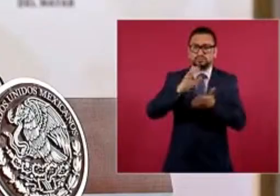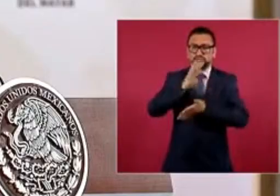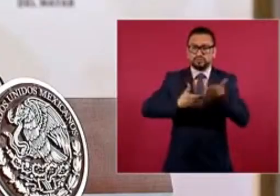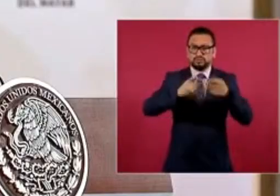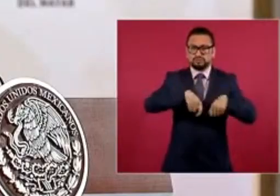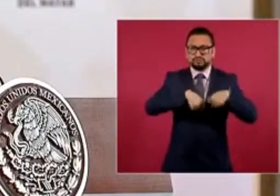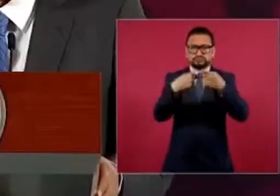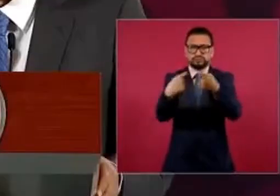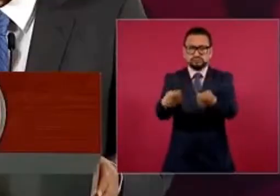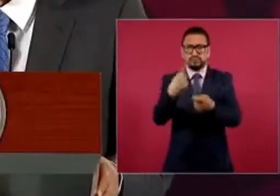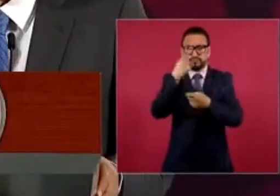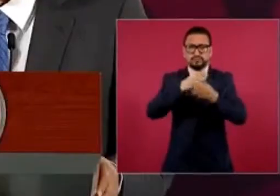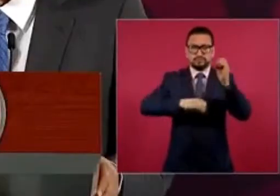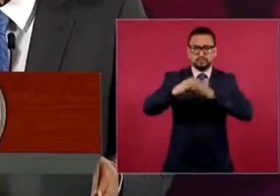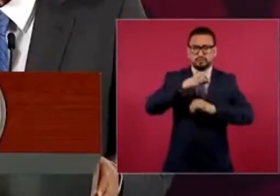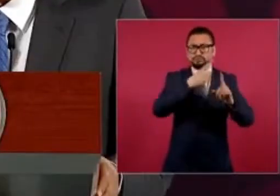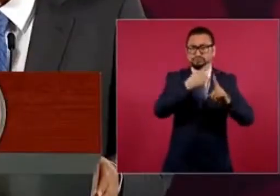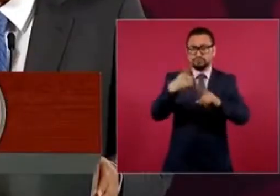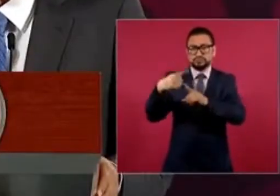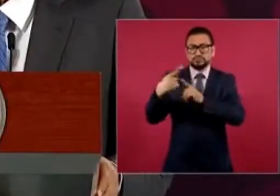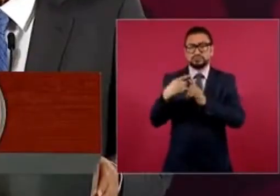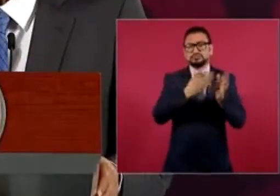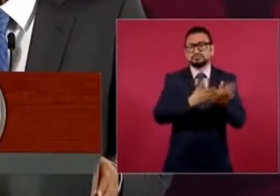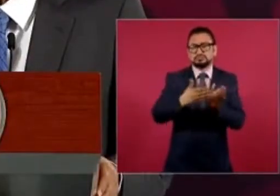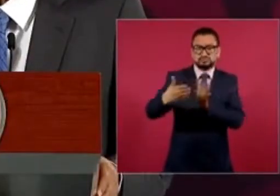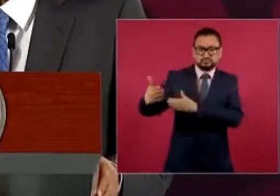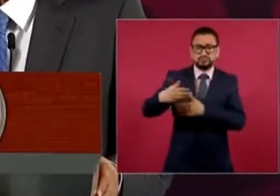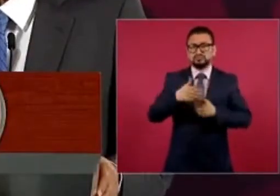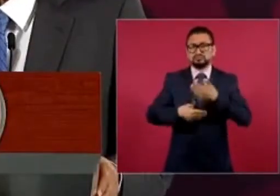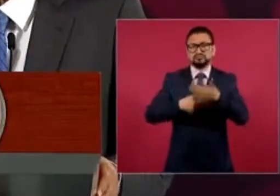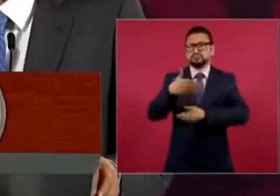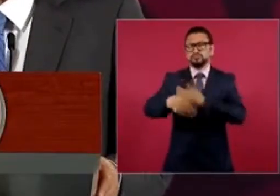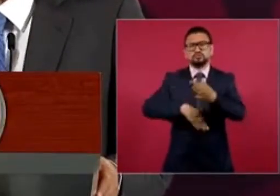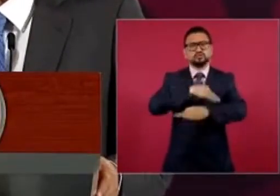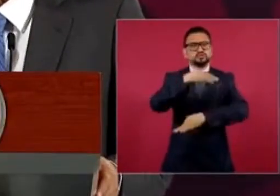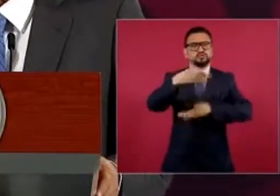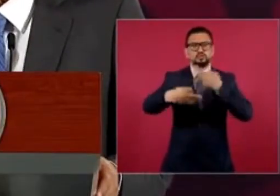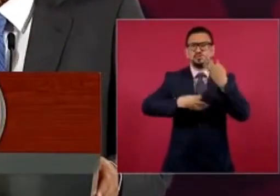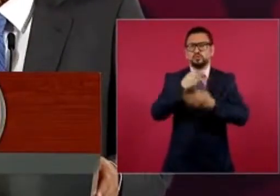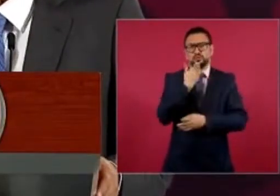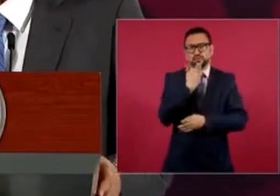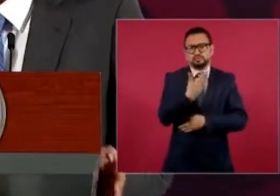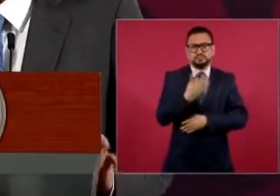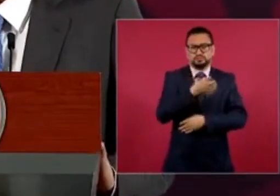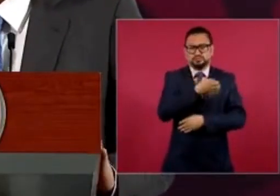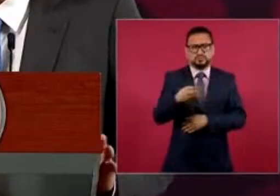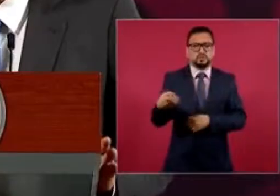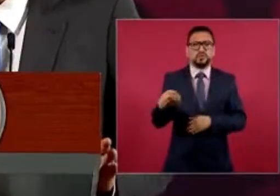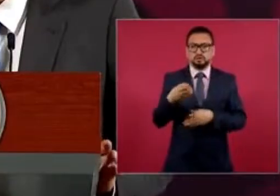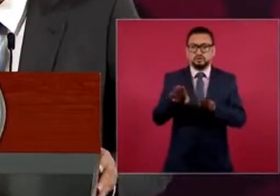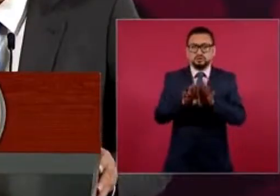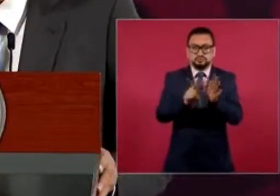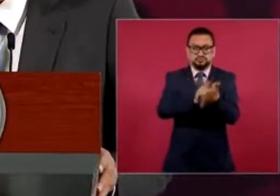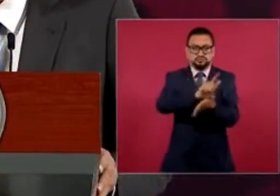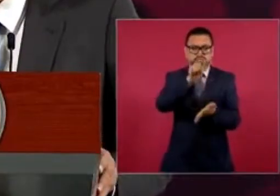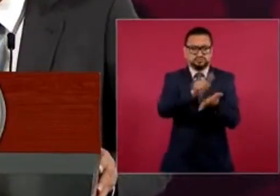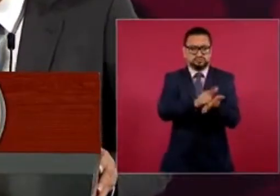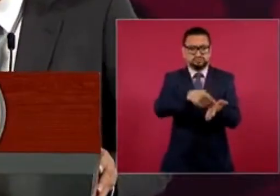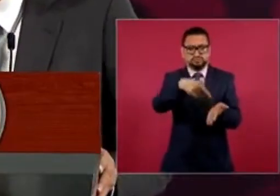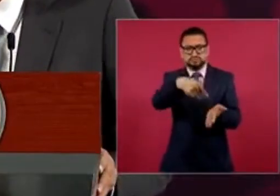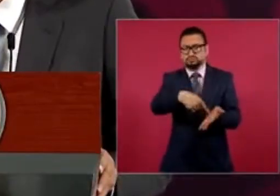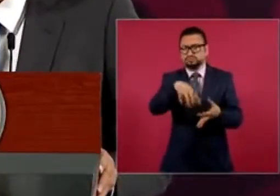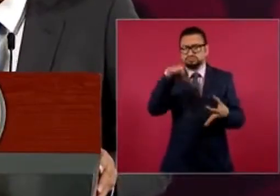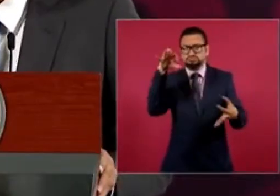de obras, pues todos se han apegado a la legalidad